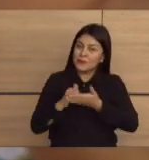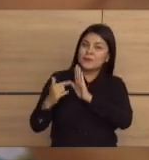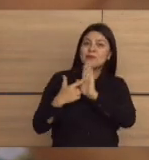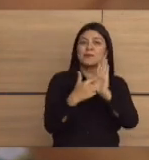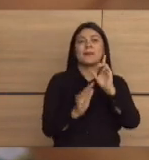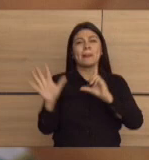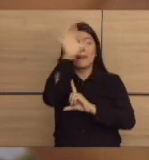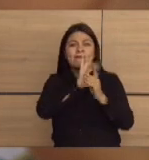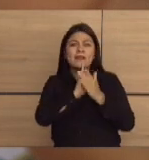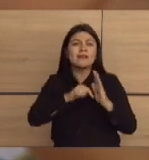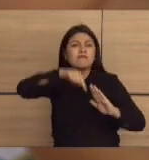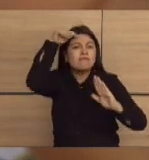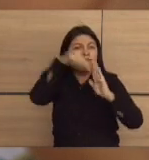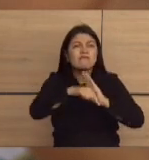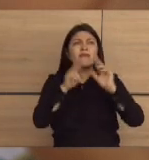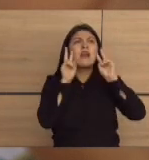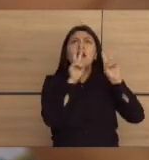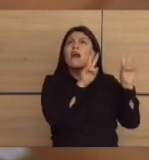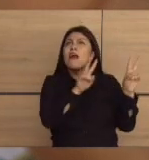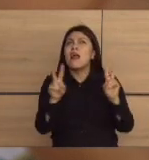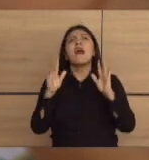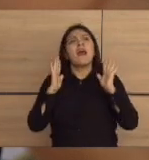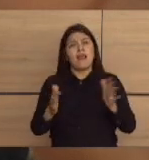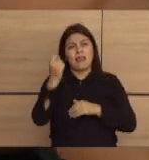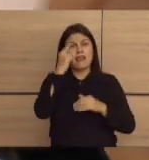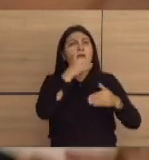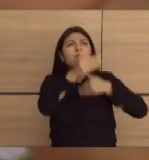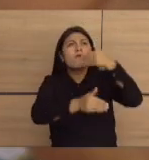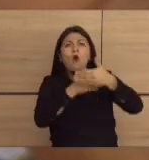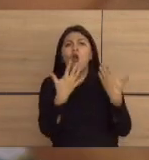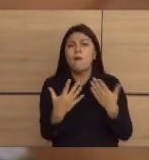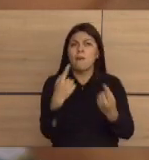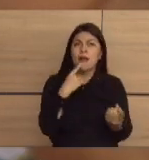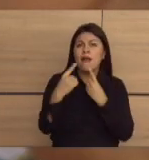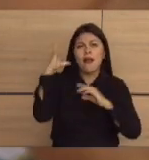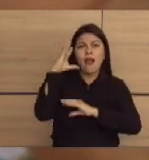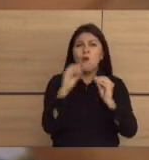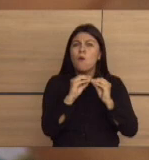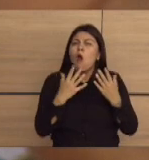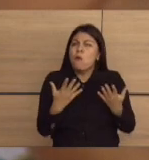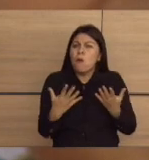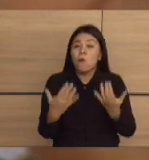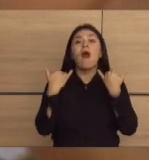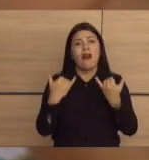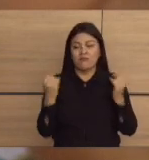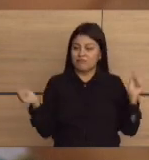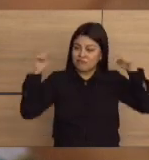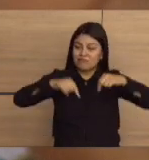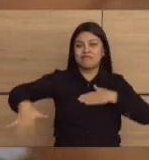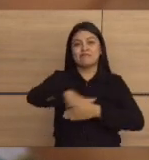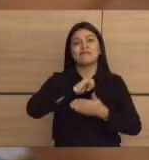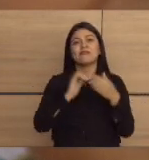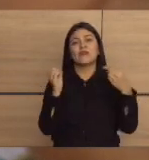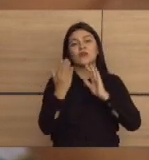conocer más en profundidad cómo se vivió ese proceso, esa conversación que hoy justamente nos convoca en este Foro